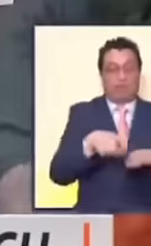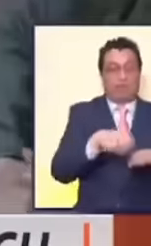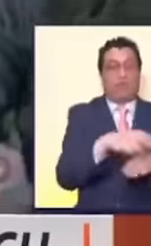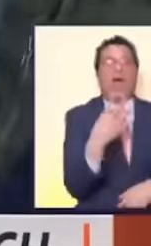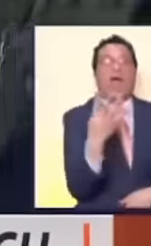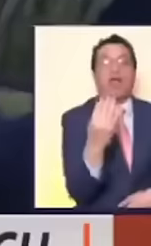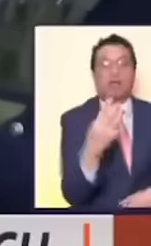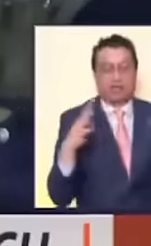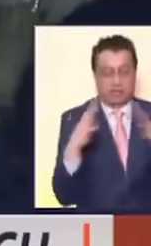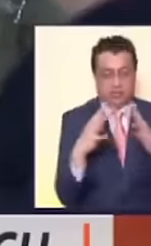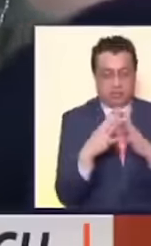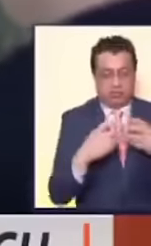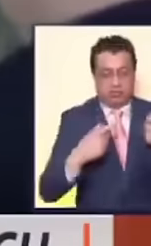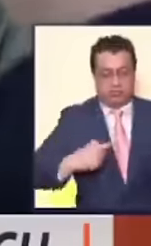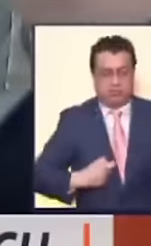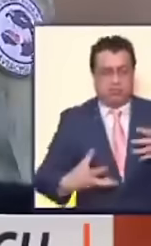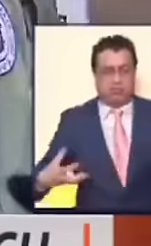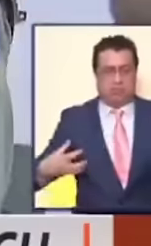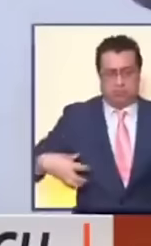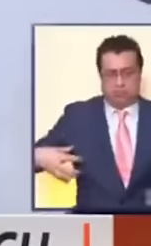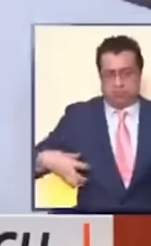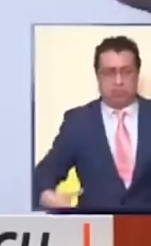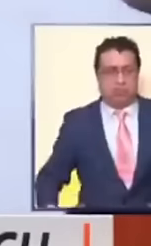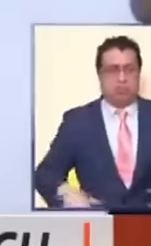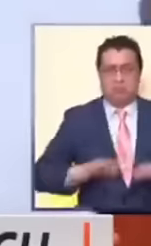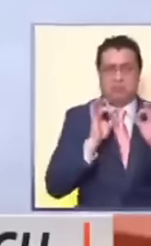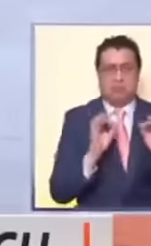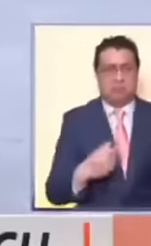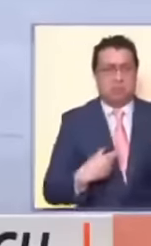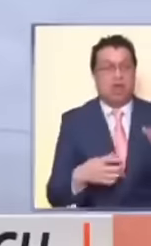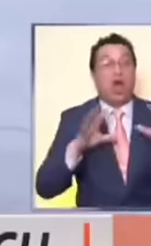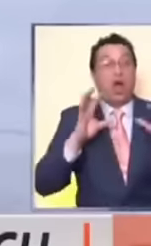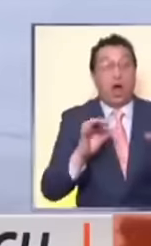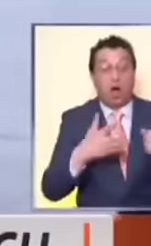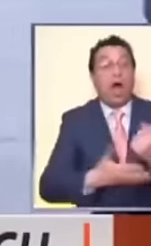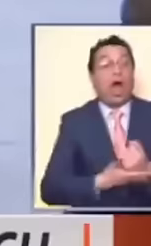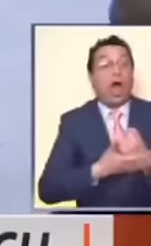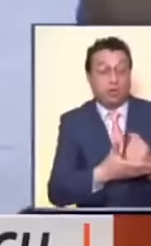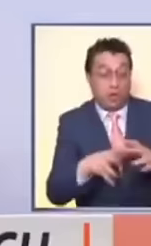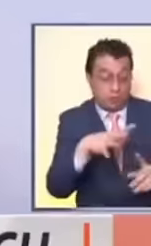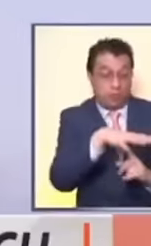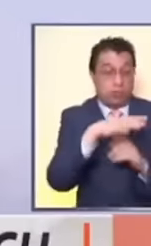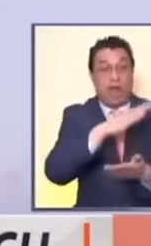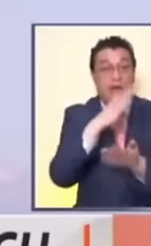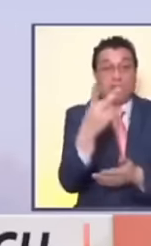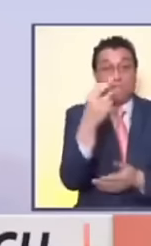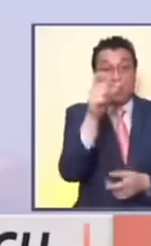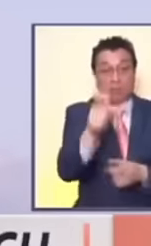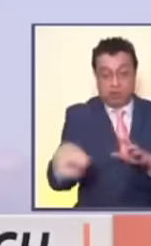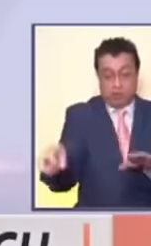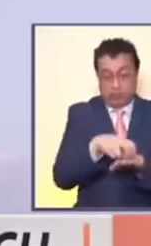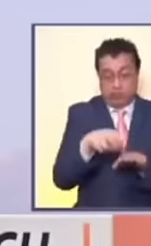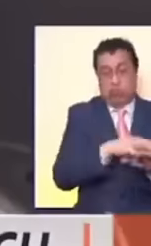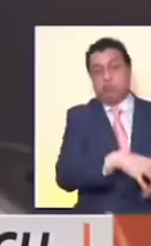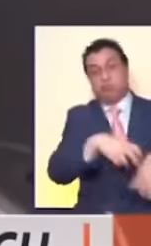14 soldados equipados o, en caso de desastre y evacuaciones masivas, hasta 20 personas. Son aeronaves que no